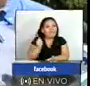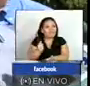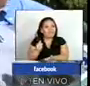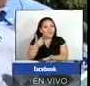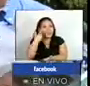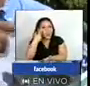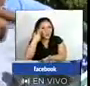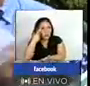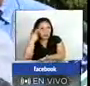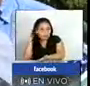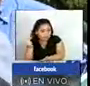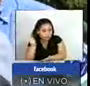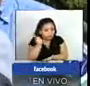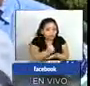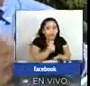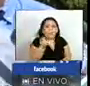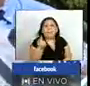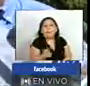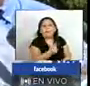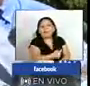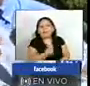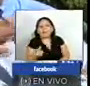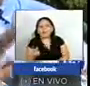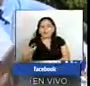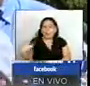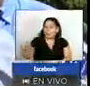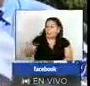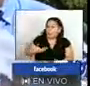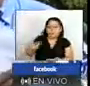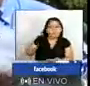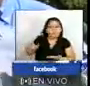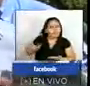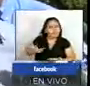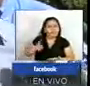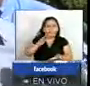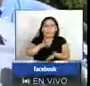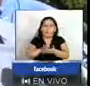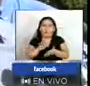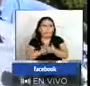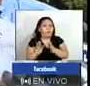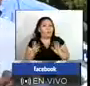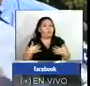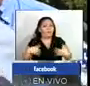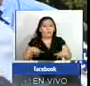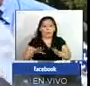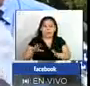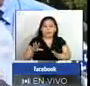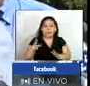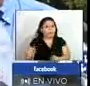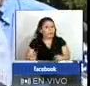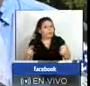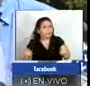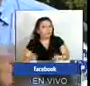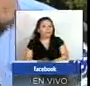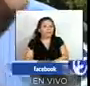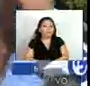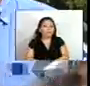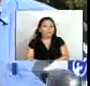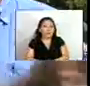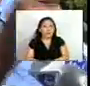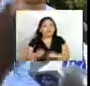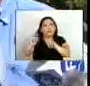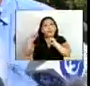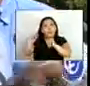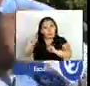vaya directamente al usuario y a nosotros que se nos deje cobrar la tarifa técnica. Es sencillo, que se le